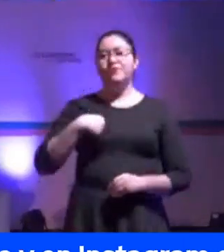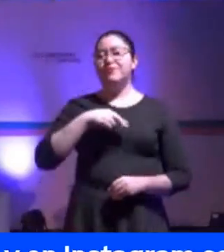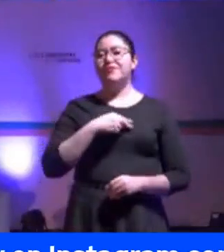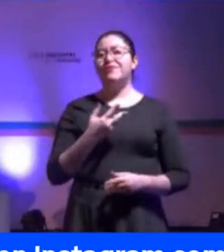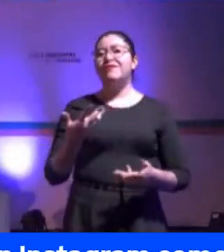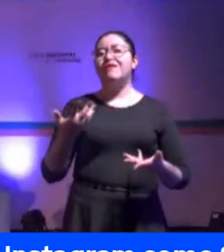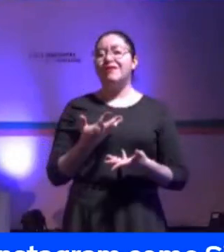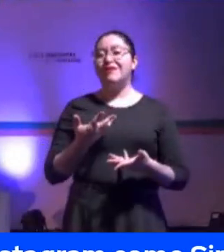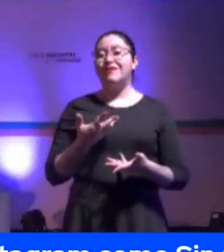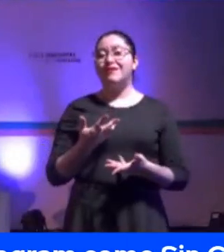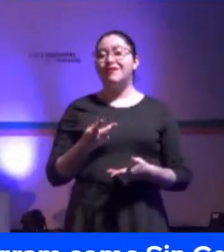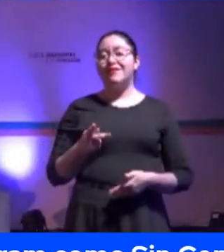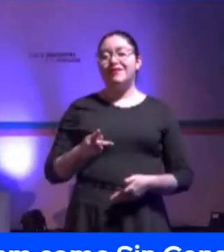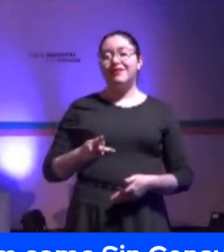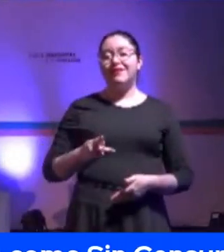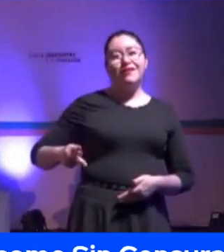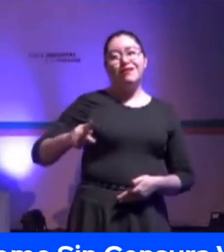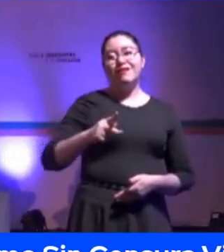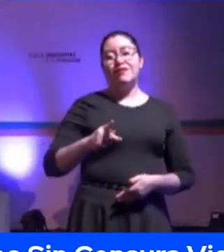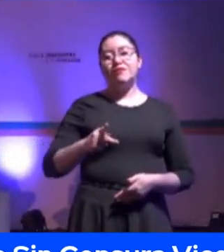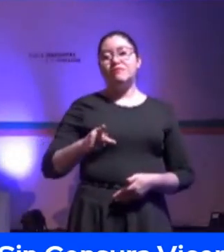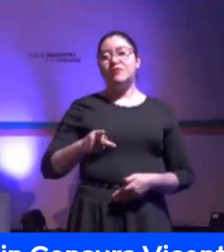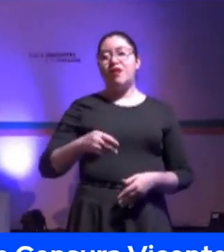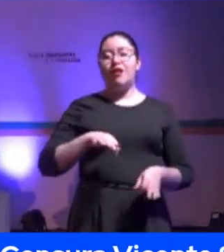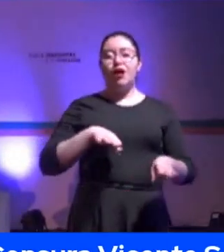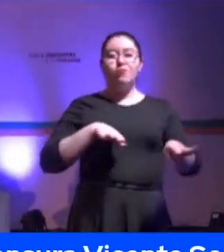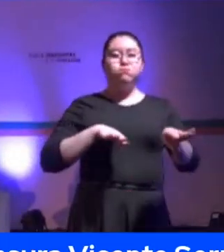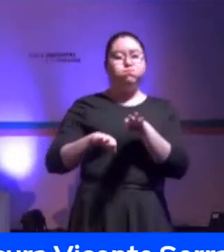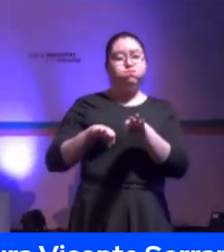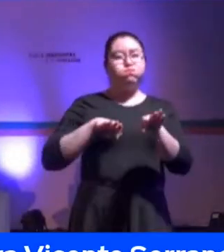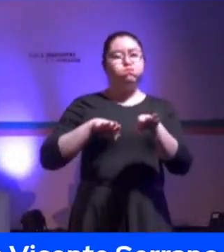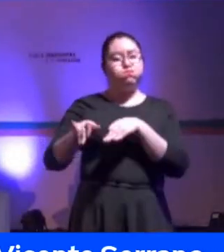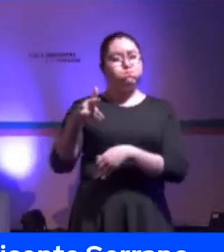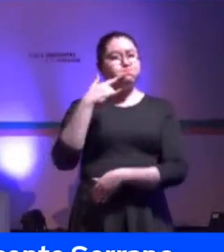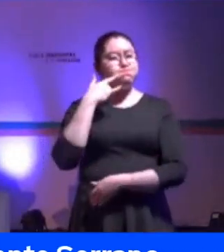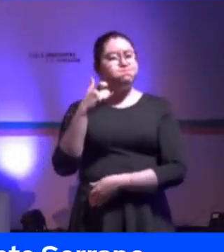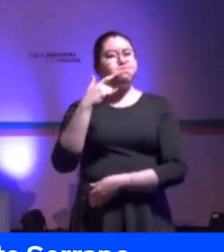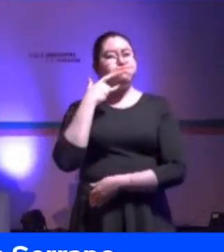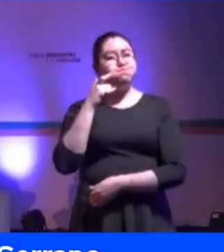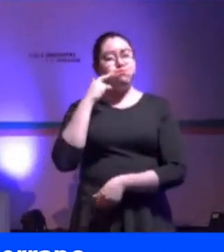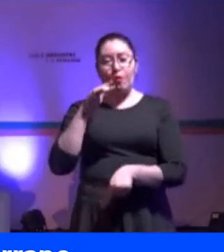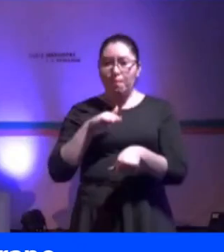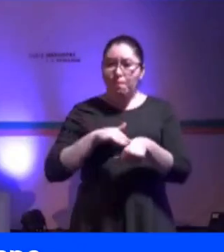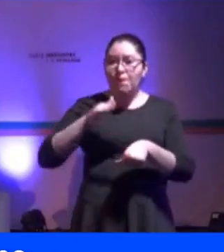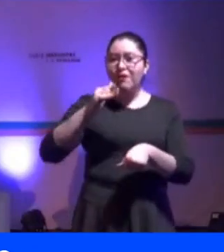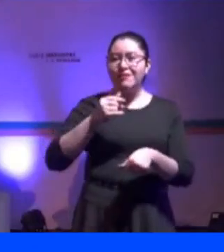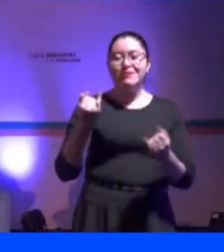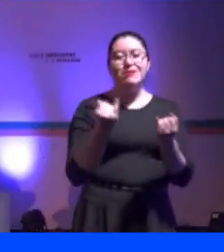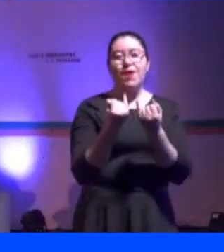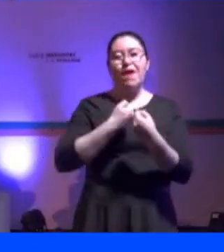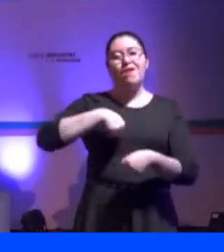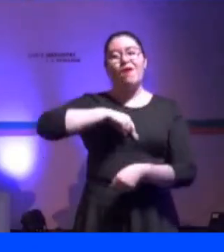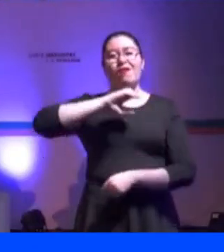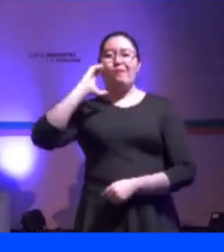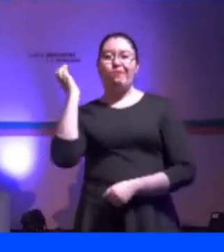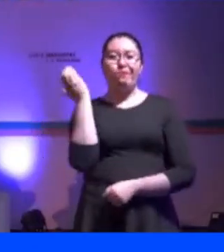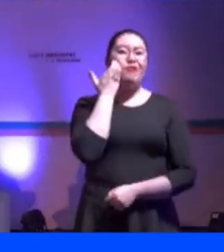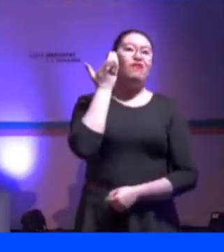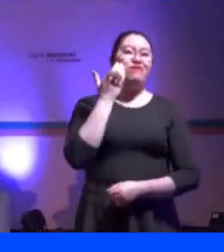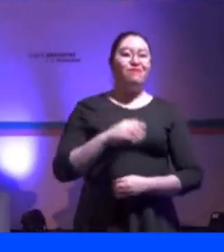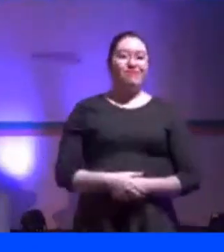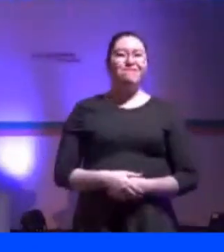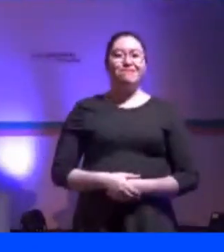el pueblo más trabajador del mundo y también, ¿por qué no?, somos los más chingones del mundo. ¡Somos